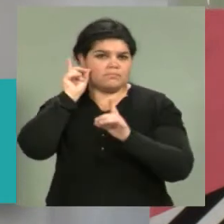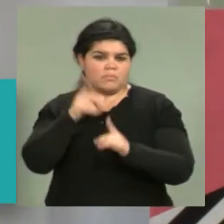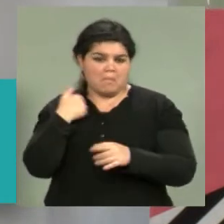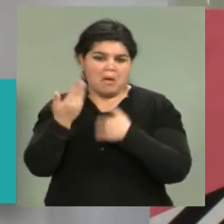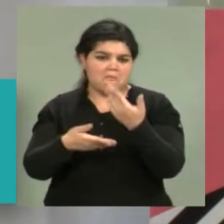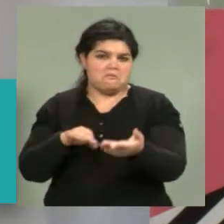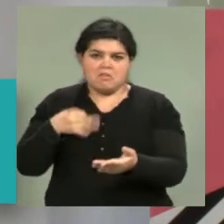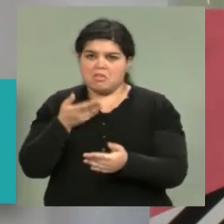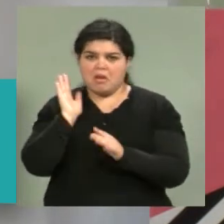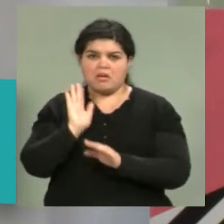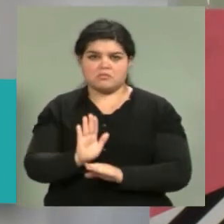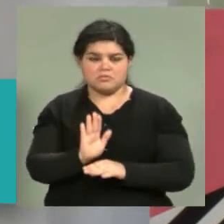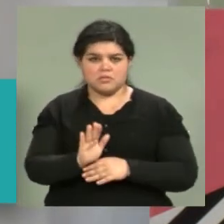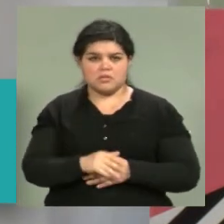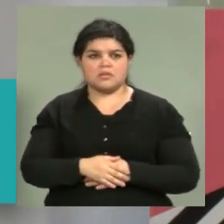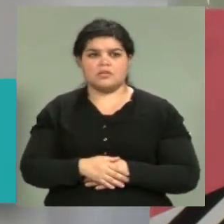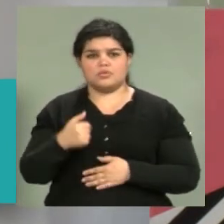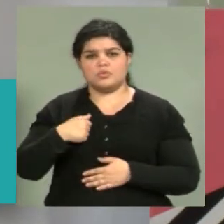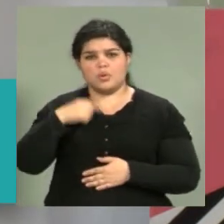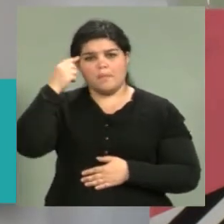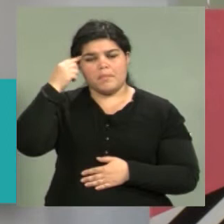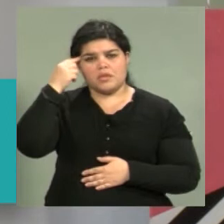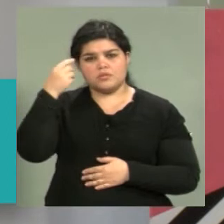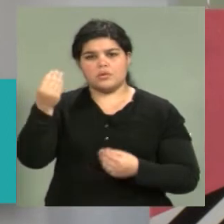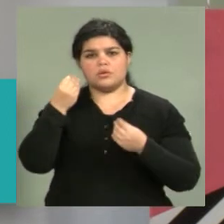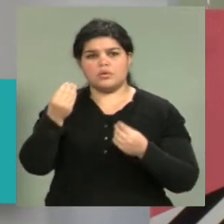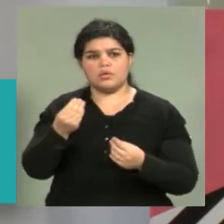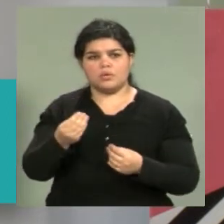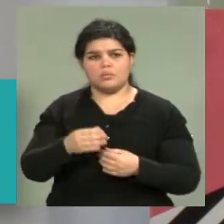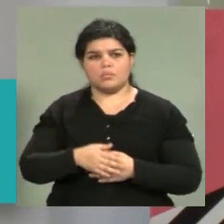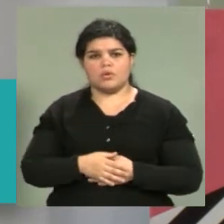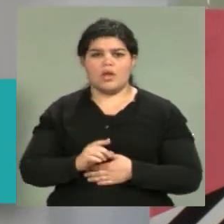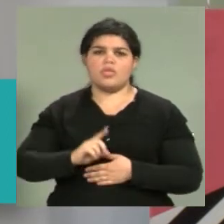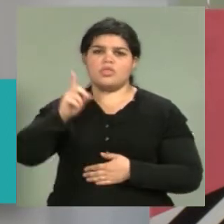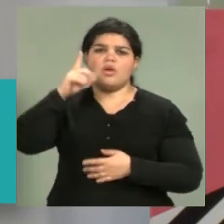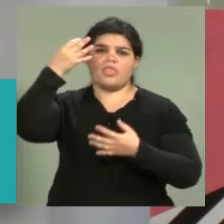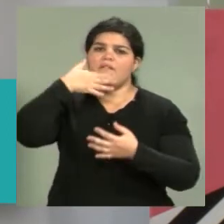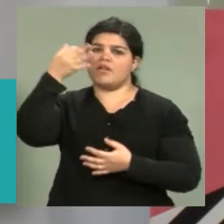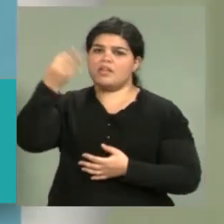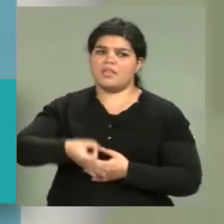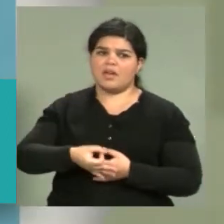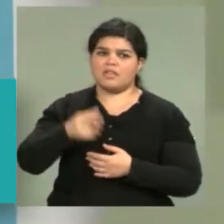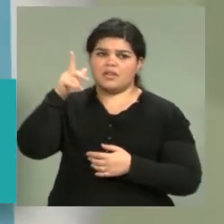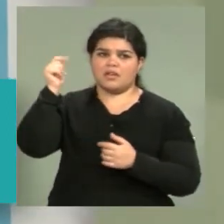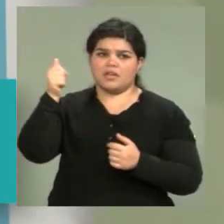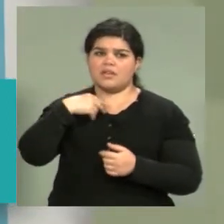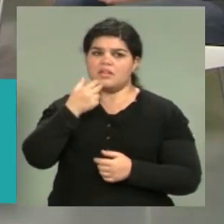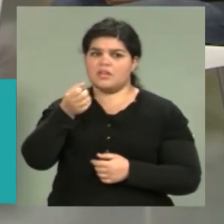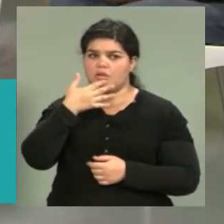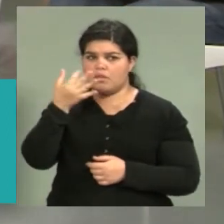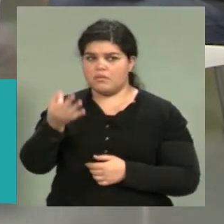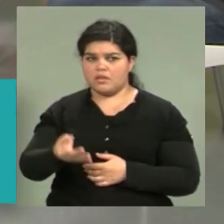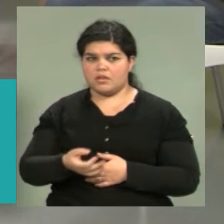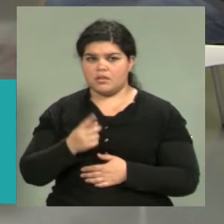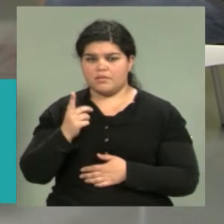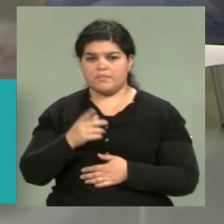creo particularmente que solo se encuentra en una relación directa con Yahvé, el Dios verdadero, a través de su Hijo Jesús. Sí, no